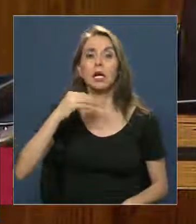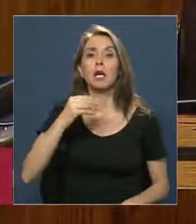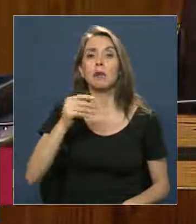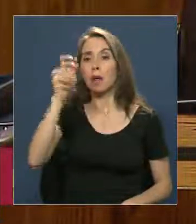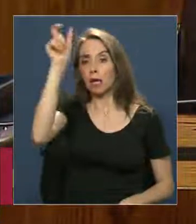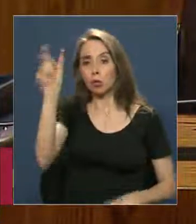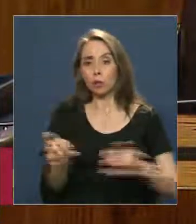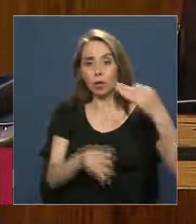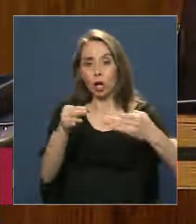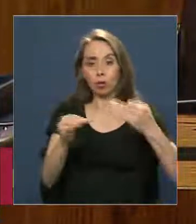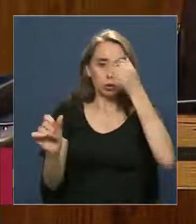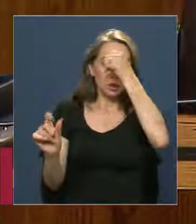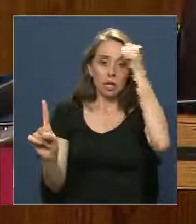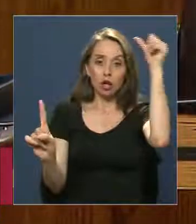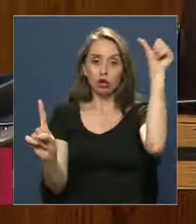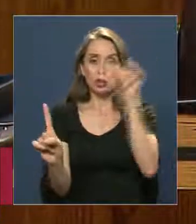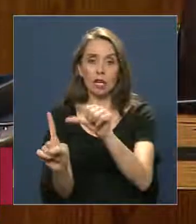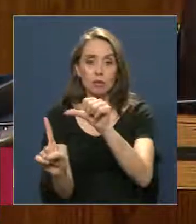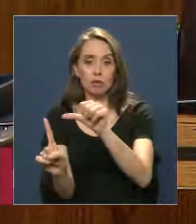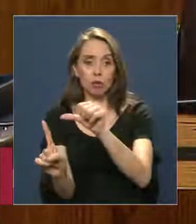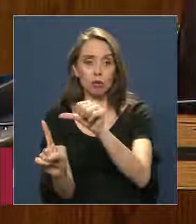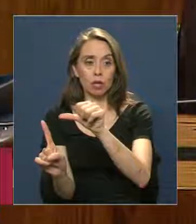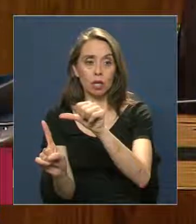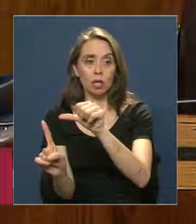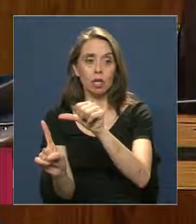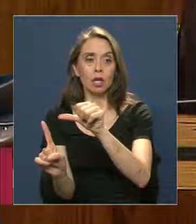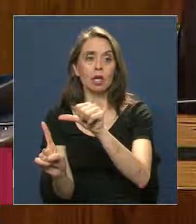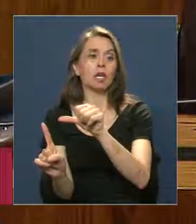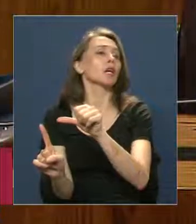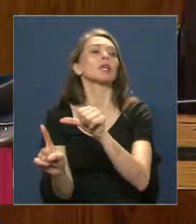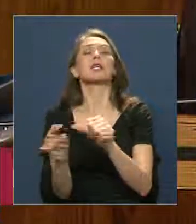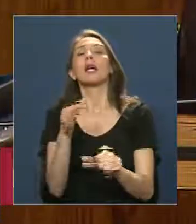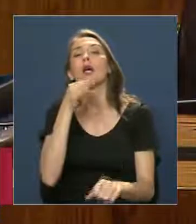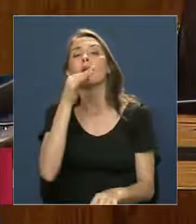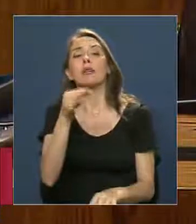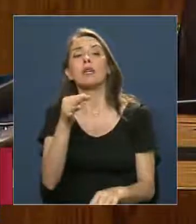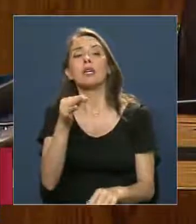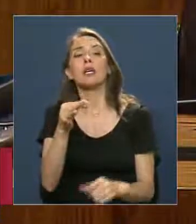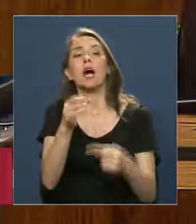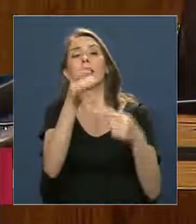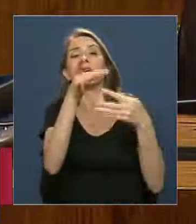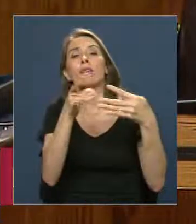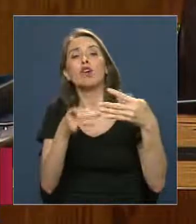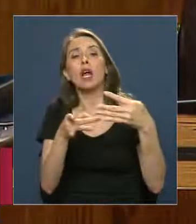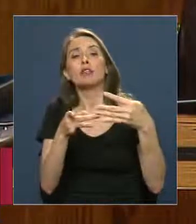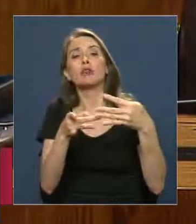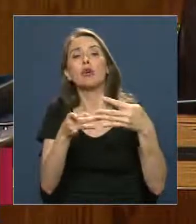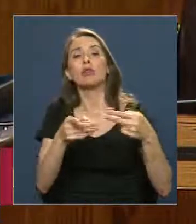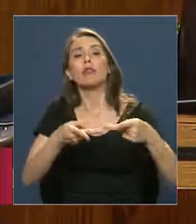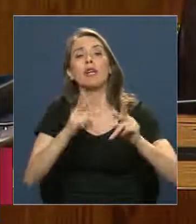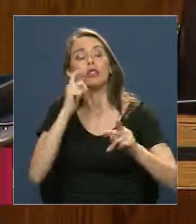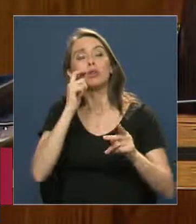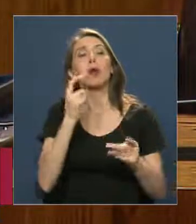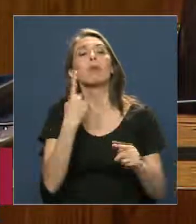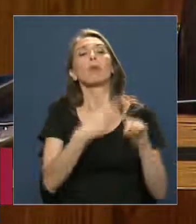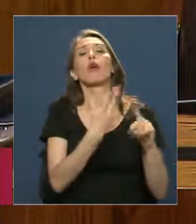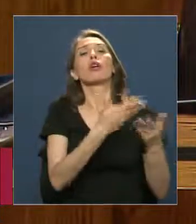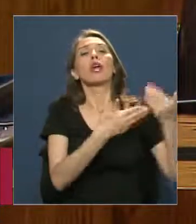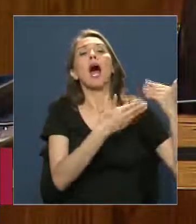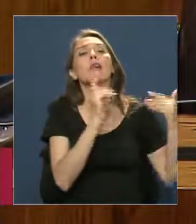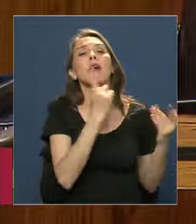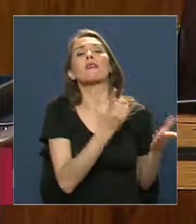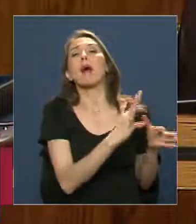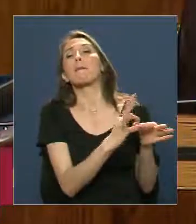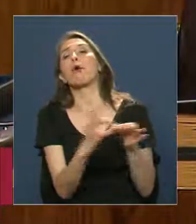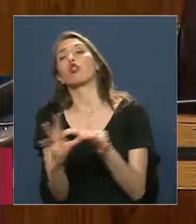alguien el hecho de justificar, por ejemplo, las violaciones que hayan ocurrido. ¿Por qué lo